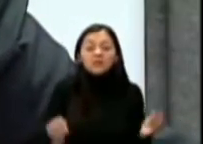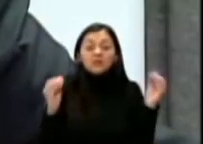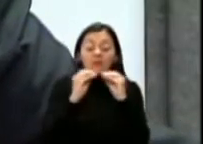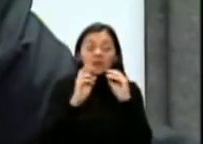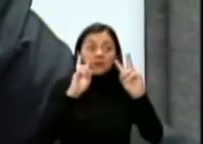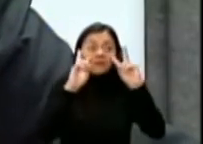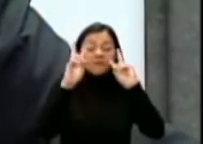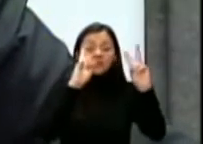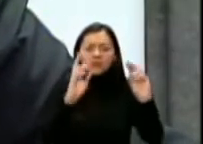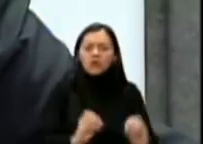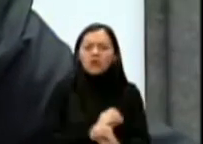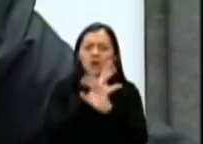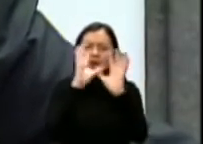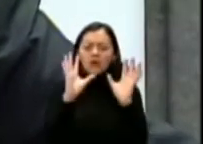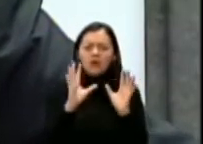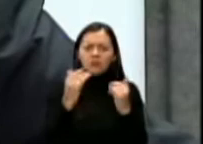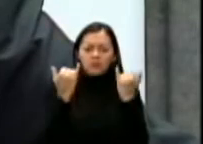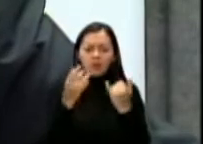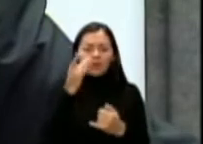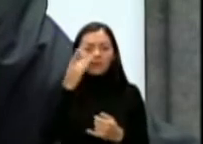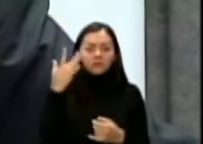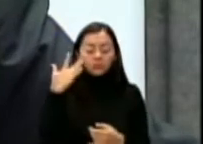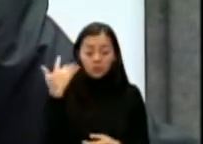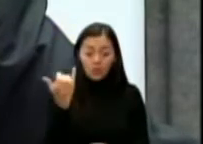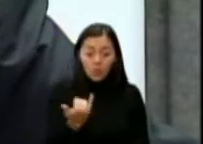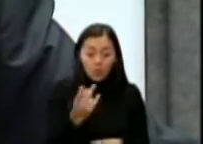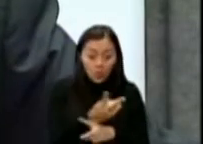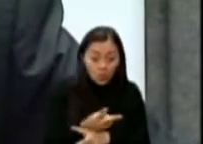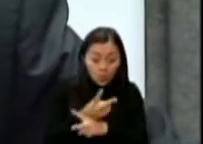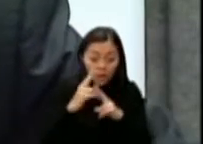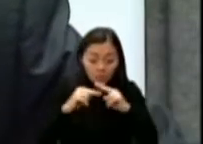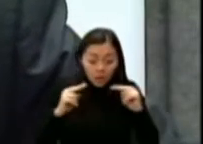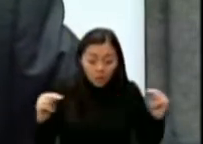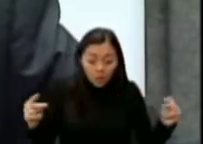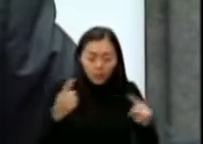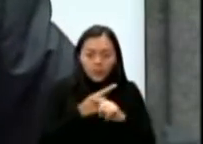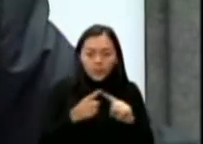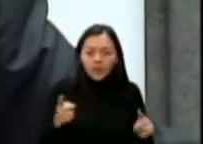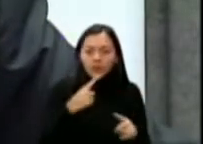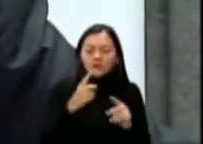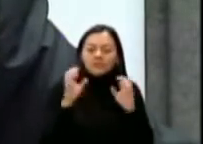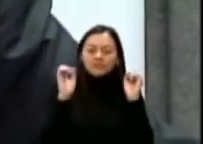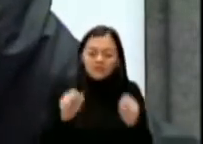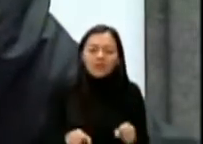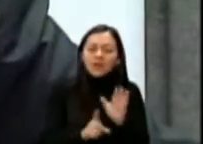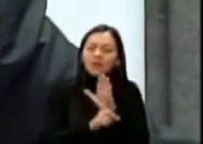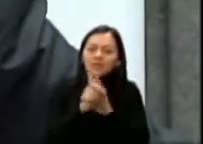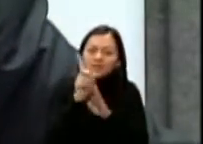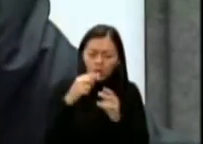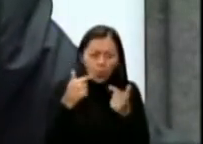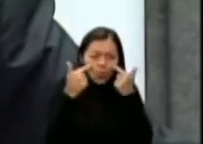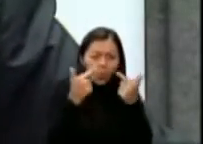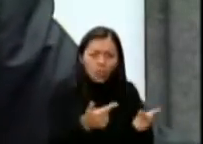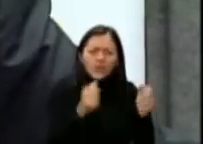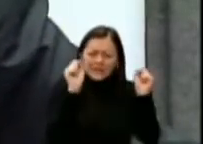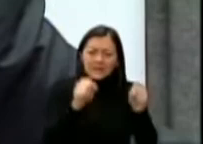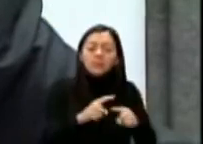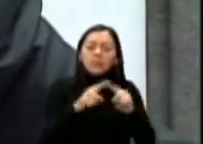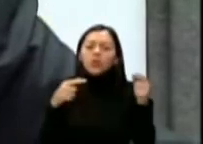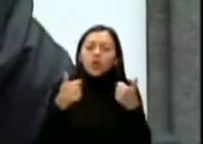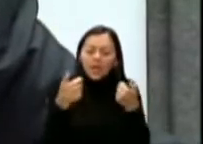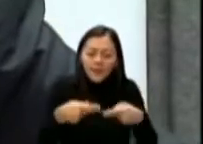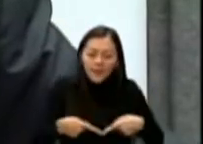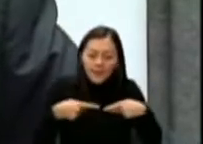el día de hoy que dicen cuidamos la pachamama pero qué desarrollo queremos pueden vivir queremos